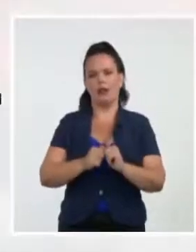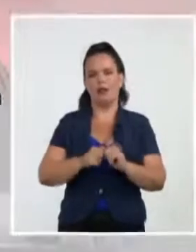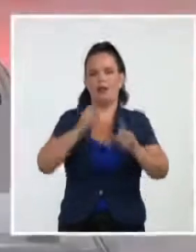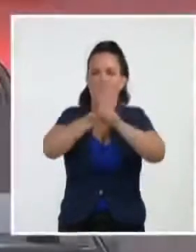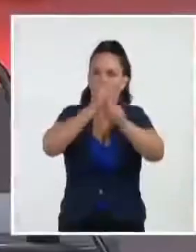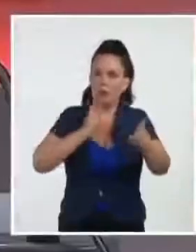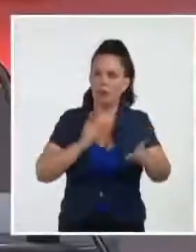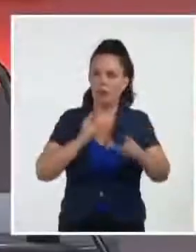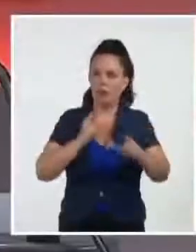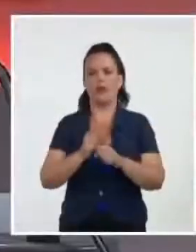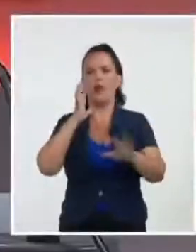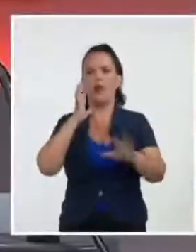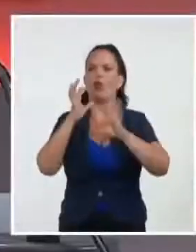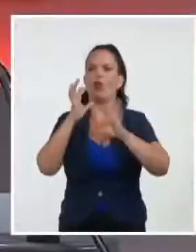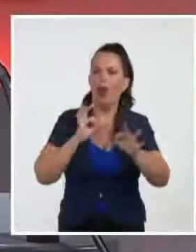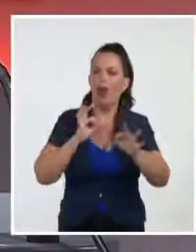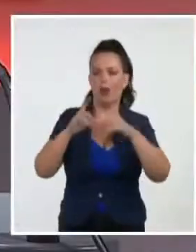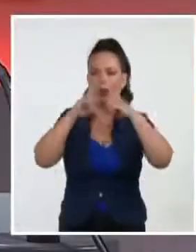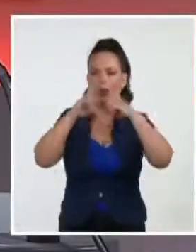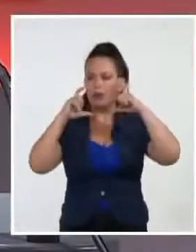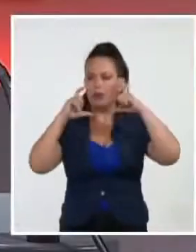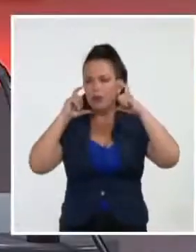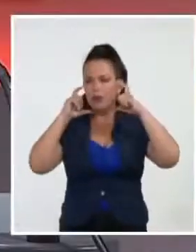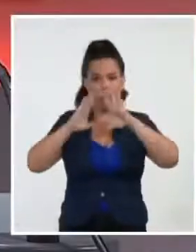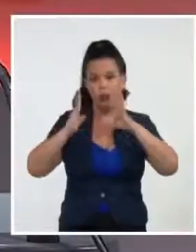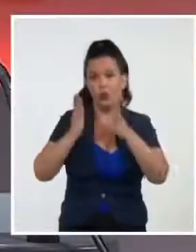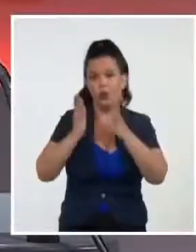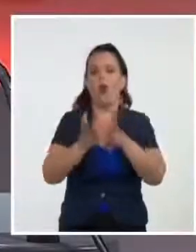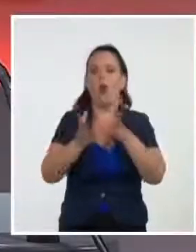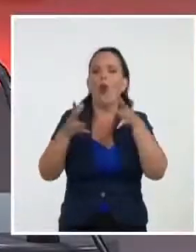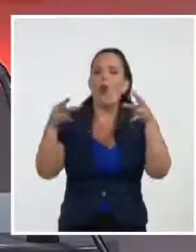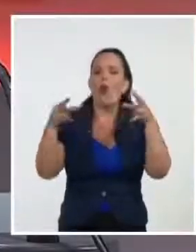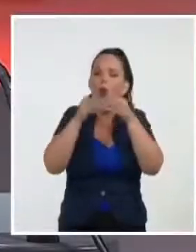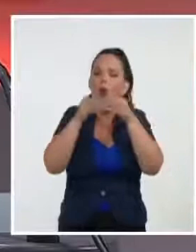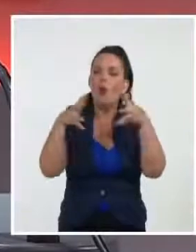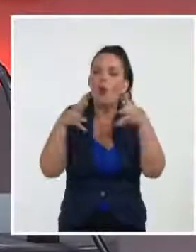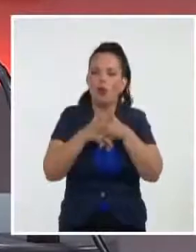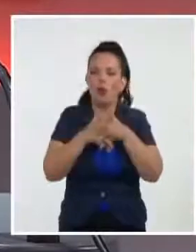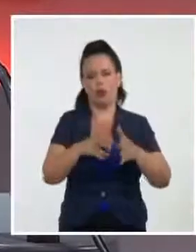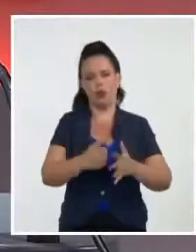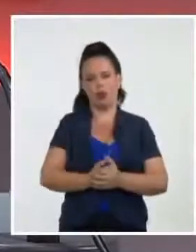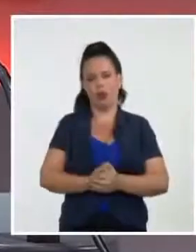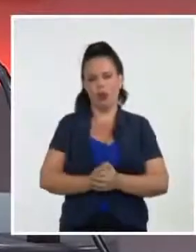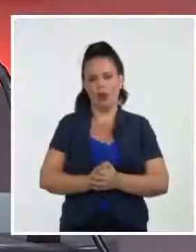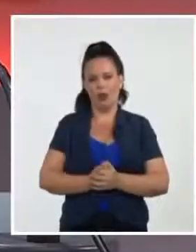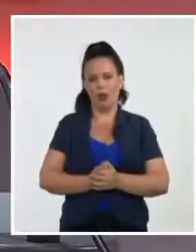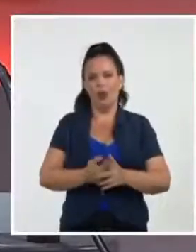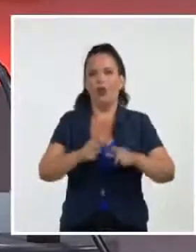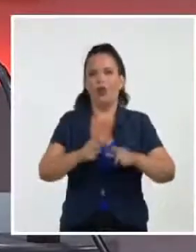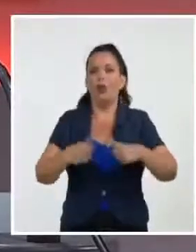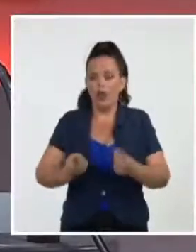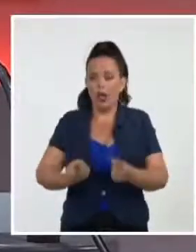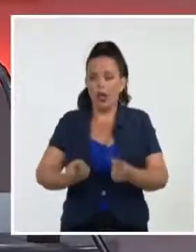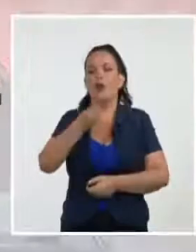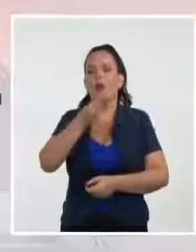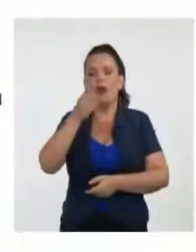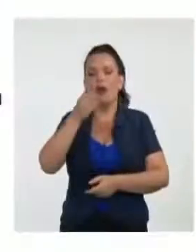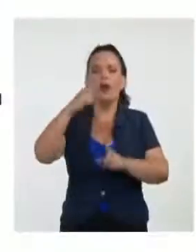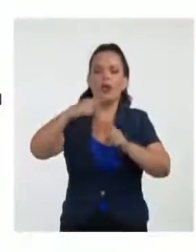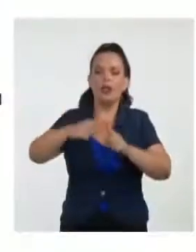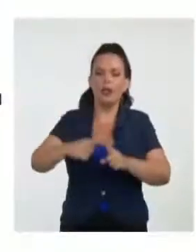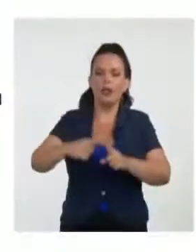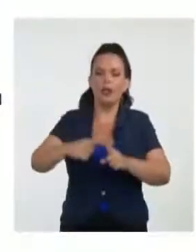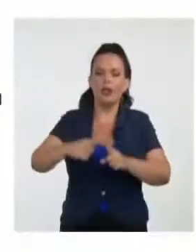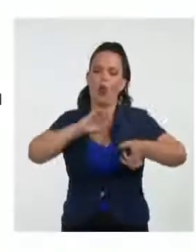personas, para que la vacunación pueda tener el impacto que se requiere y se logre entonces disminuir la